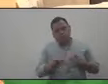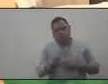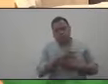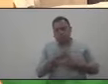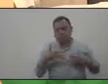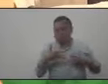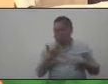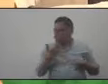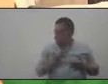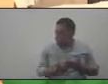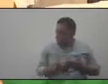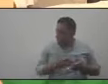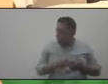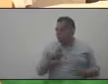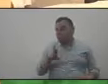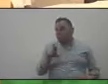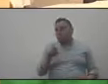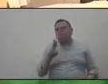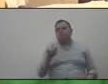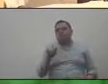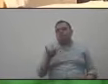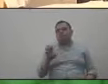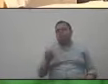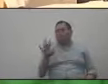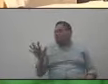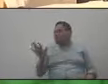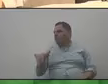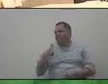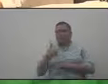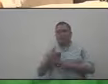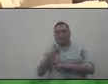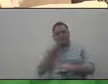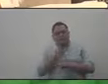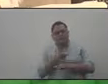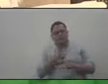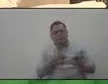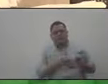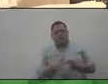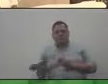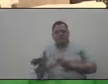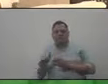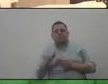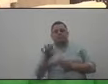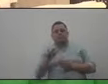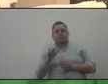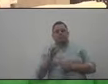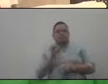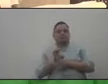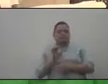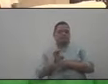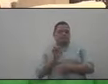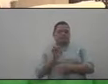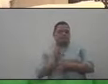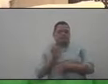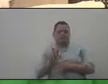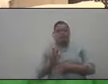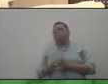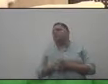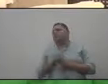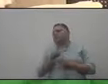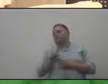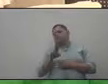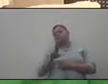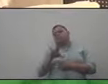compañía. Doctor Roballo, jefe de control de planeación de nuestra institución. El doctor